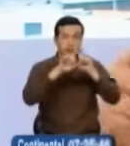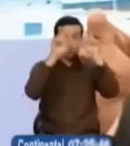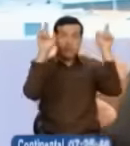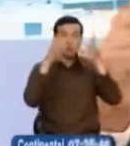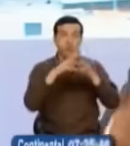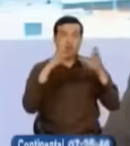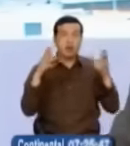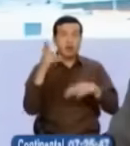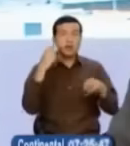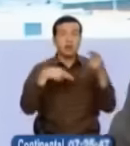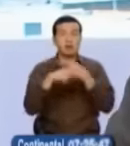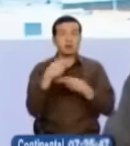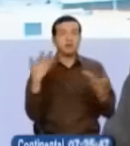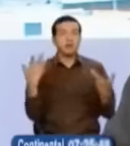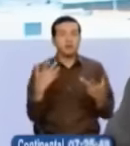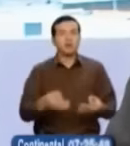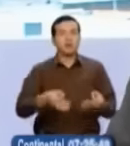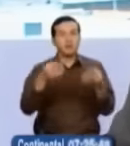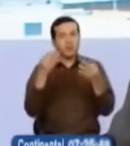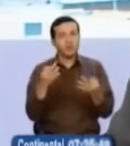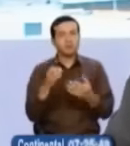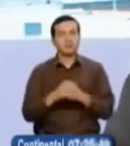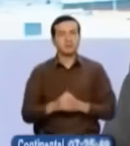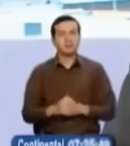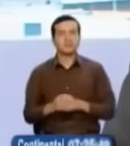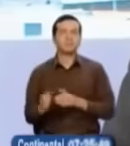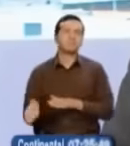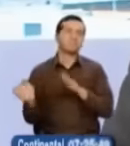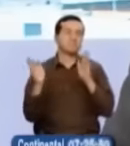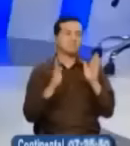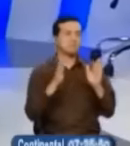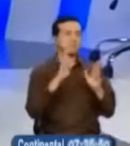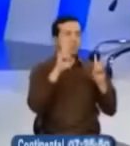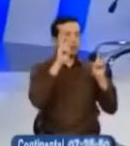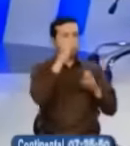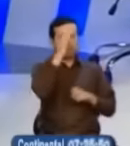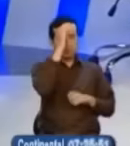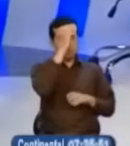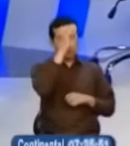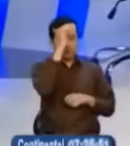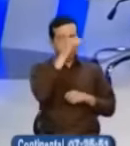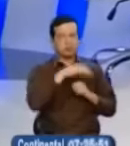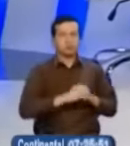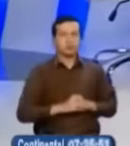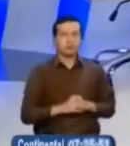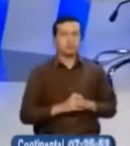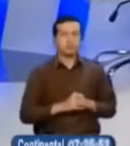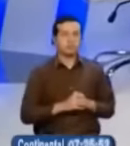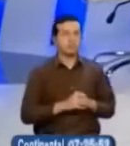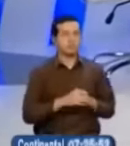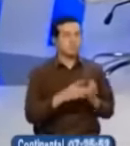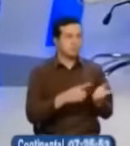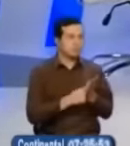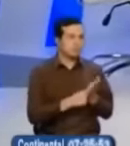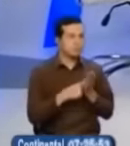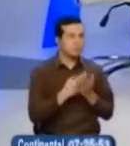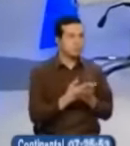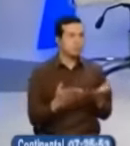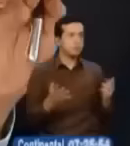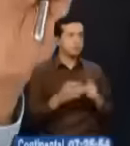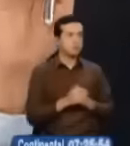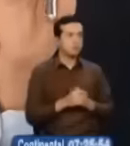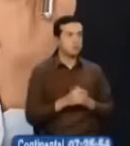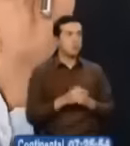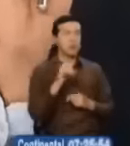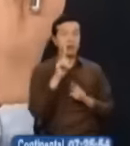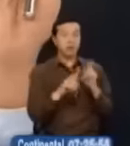emprendimientos, logramos esas economías. Pero ahí también hay otro tema cultural, permíteme también, es donde Javier, y abramos la discusión en ese sentido. Lo que